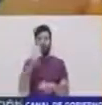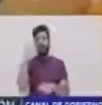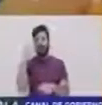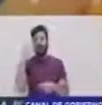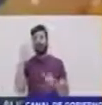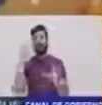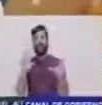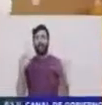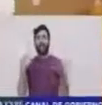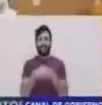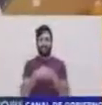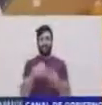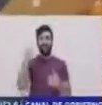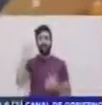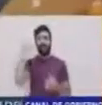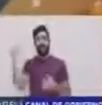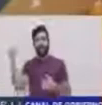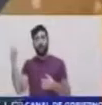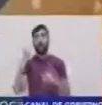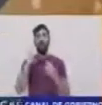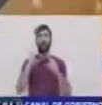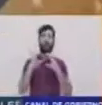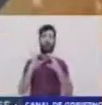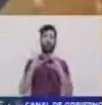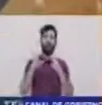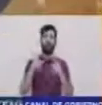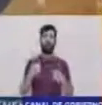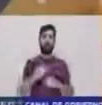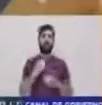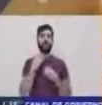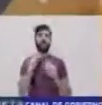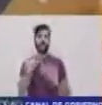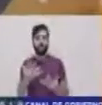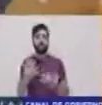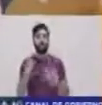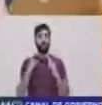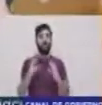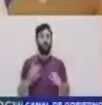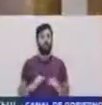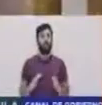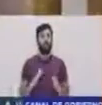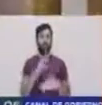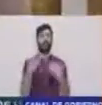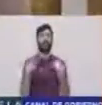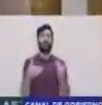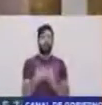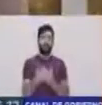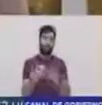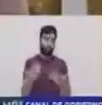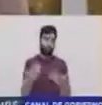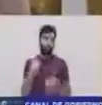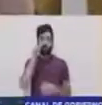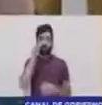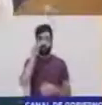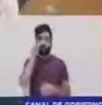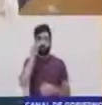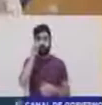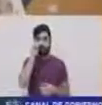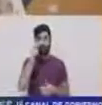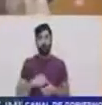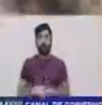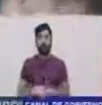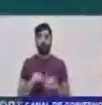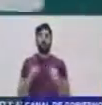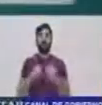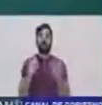en equipo, tanto como nuestras ideas, cómo las comunicamos, nuestra expresión corporal, tanto que tiene que ver en eso,